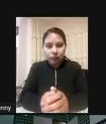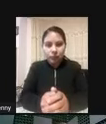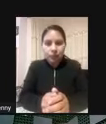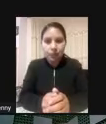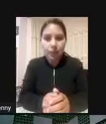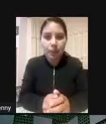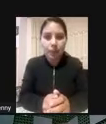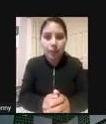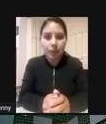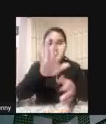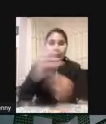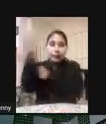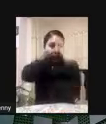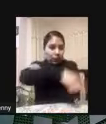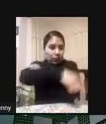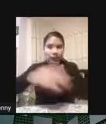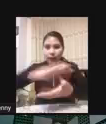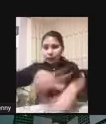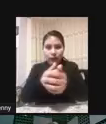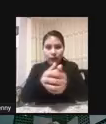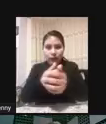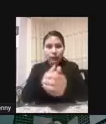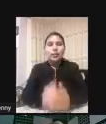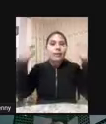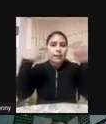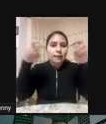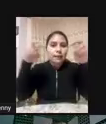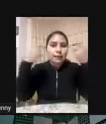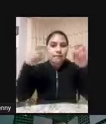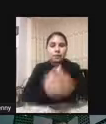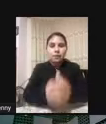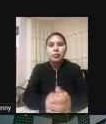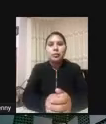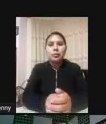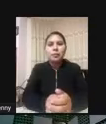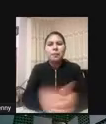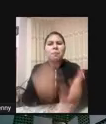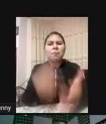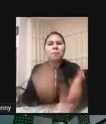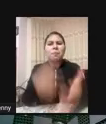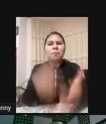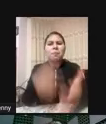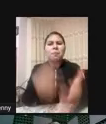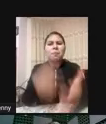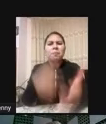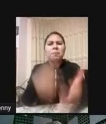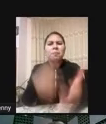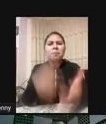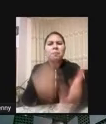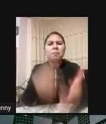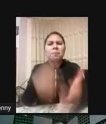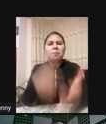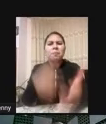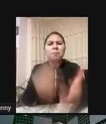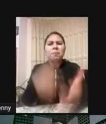seguidos tocando distintos temas. ¿Qué temas vamos a tocar aparte del síndrome de Down, el cual arrancamos el día de hoy,